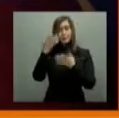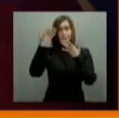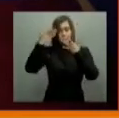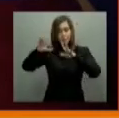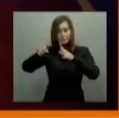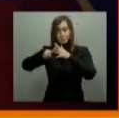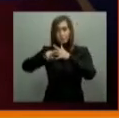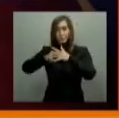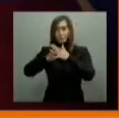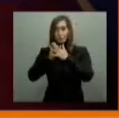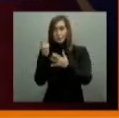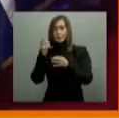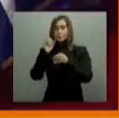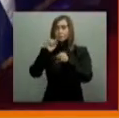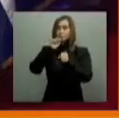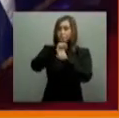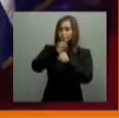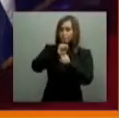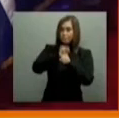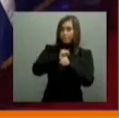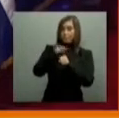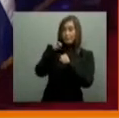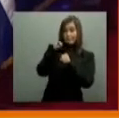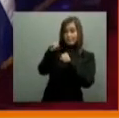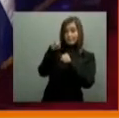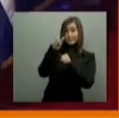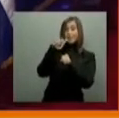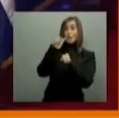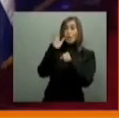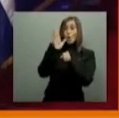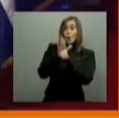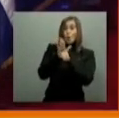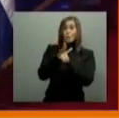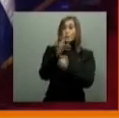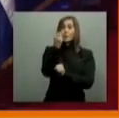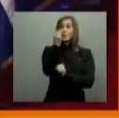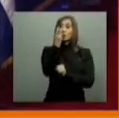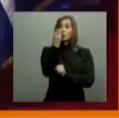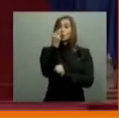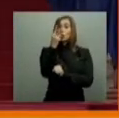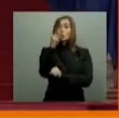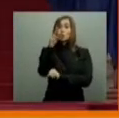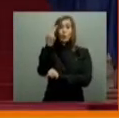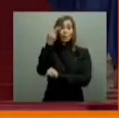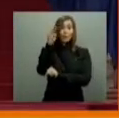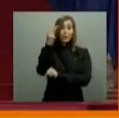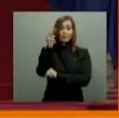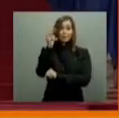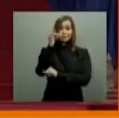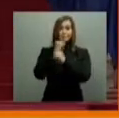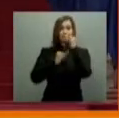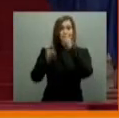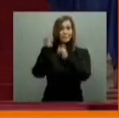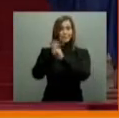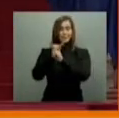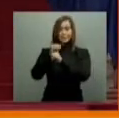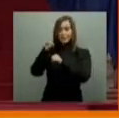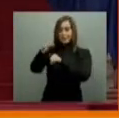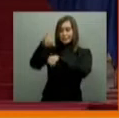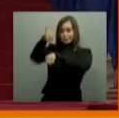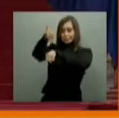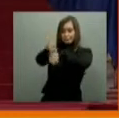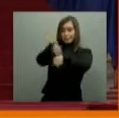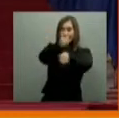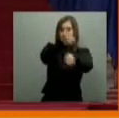presidente el pasado que hoy nos pide explicaciones es quien tiene que dar la no señor presidente es un error